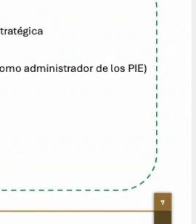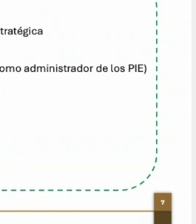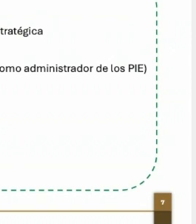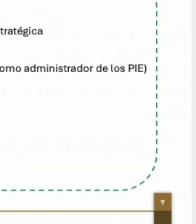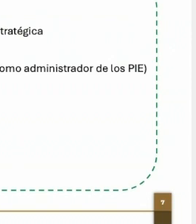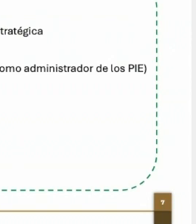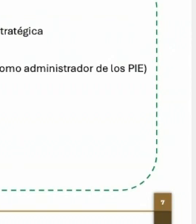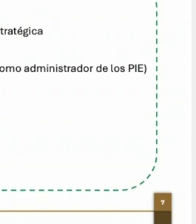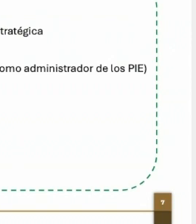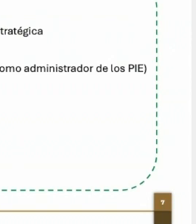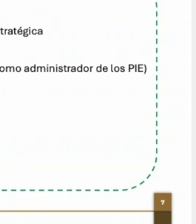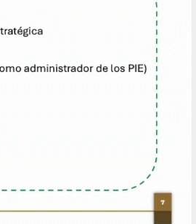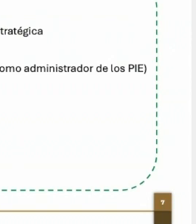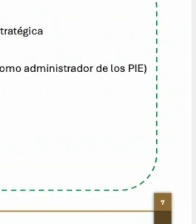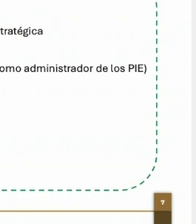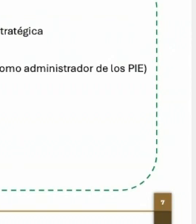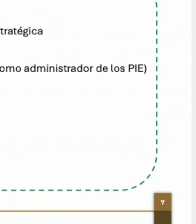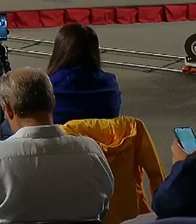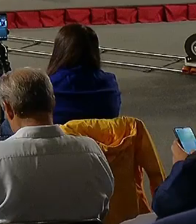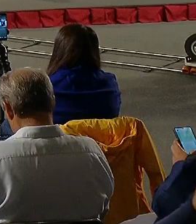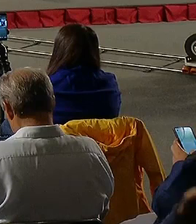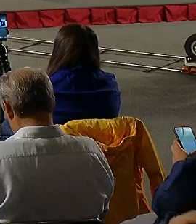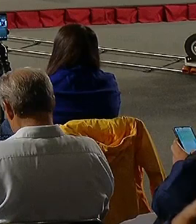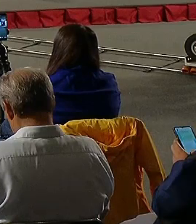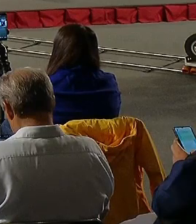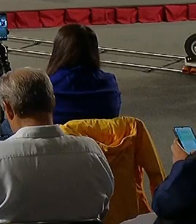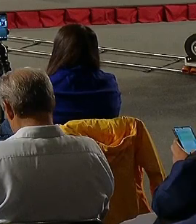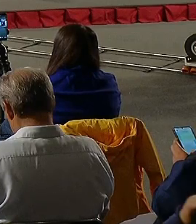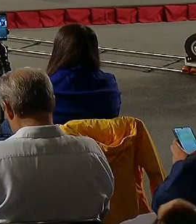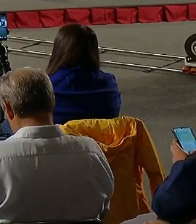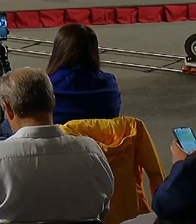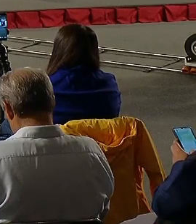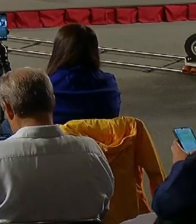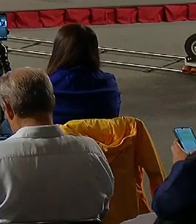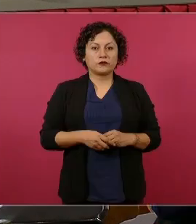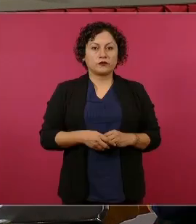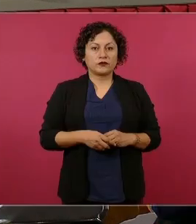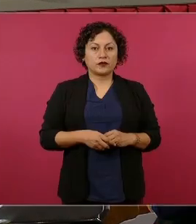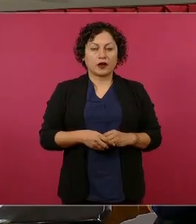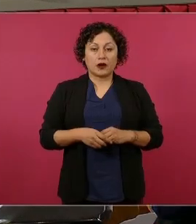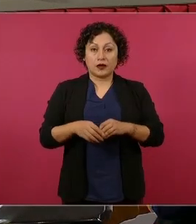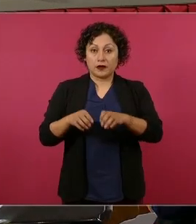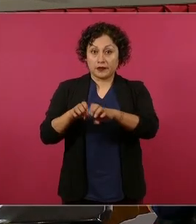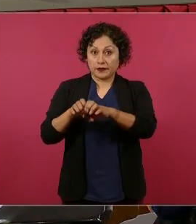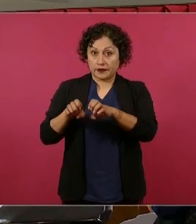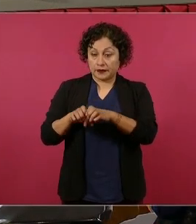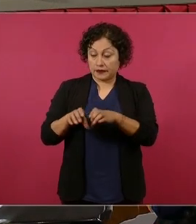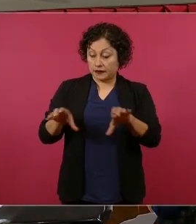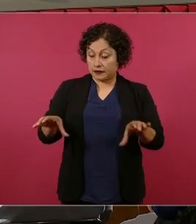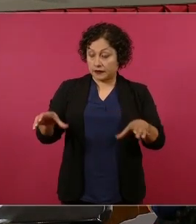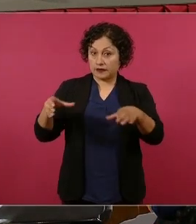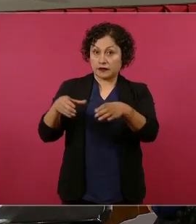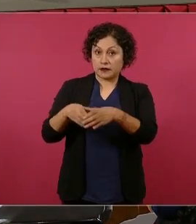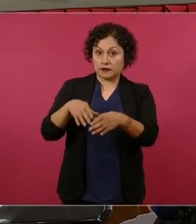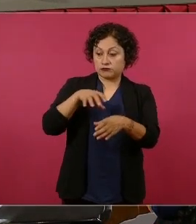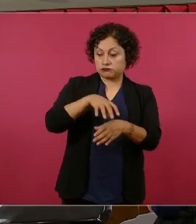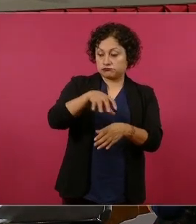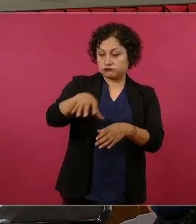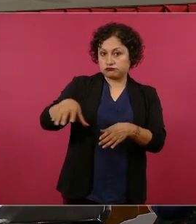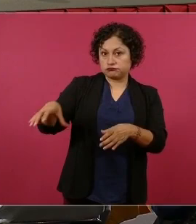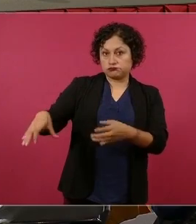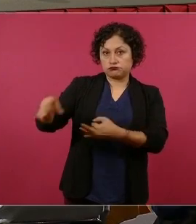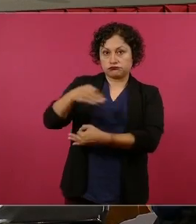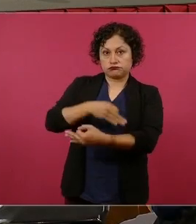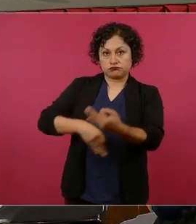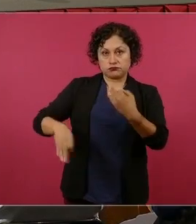los titulares de cada una de las áreas involucradas, responsables de la operación, tanto del Centro Nacional de Control de Energía como de